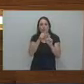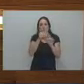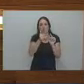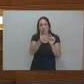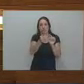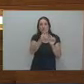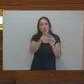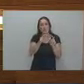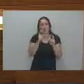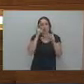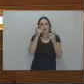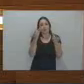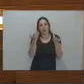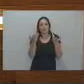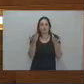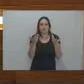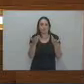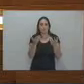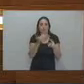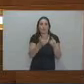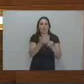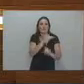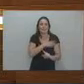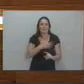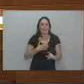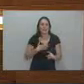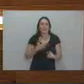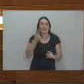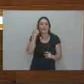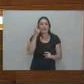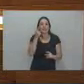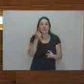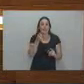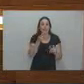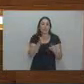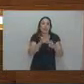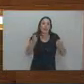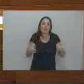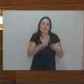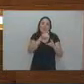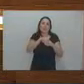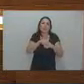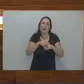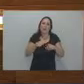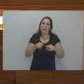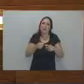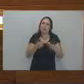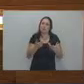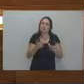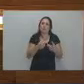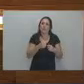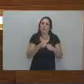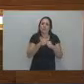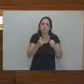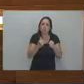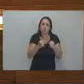de miras. Yo sé que los ritmos del debate parlamentario, los ritmos mediáticos de una campaña electoral intensa, pueden generar imágenes